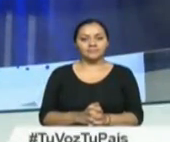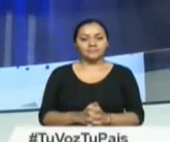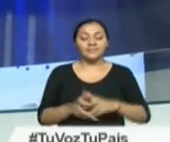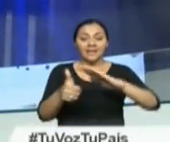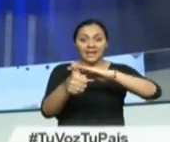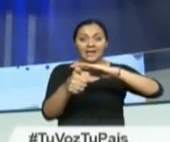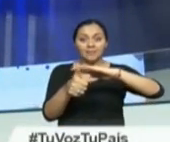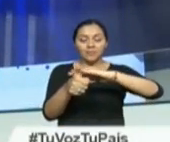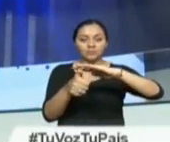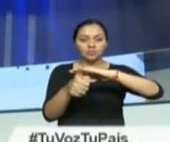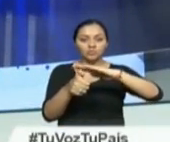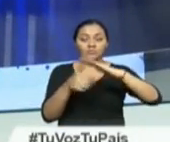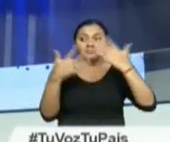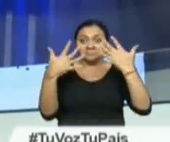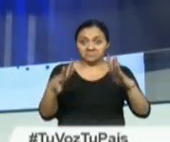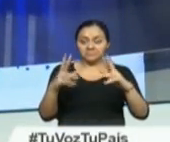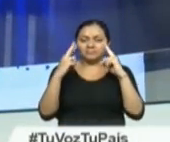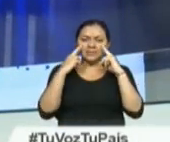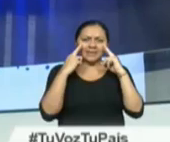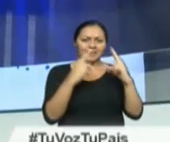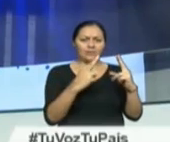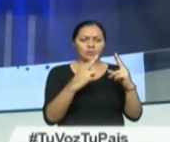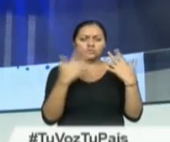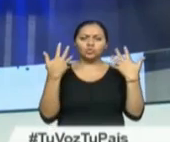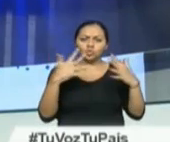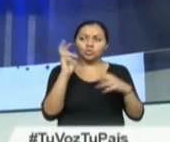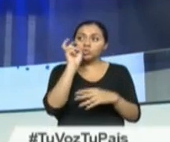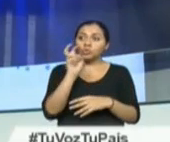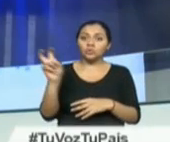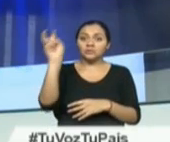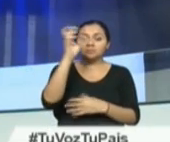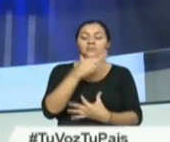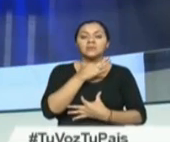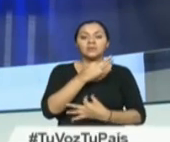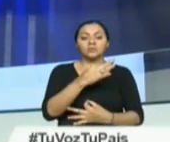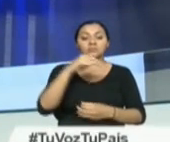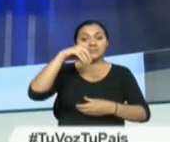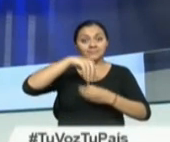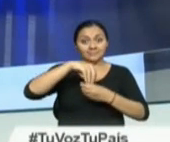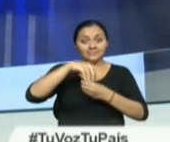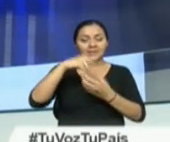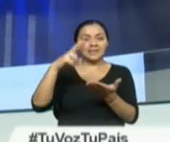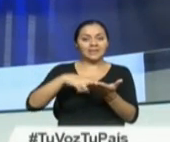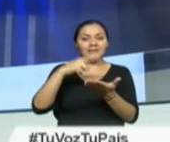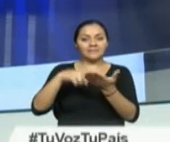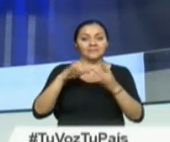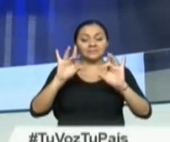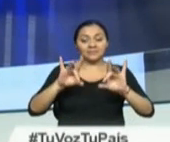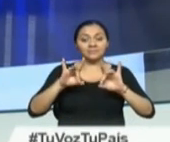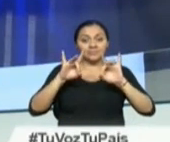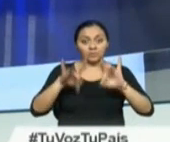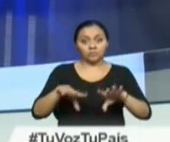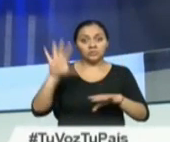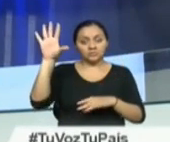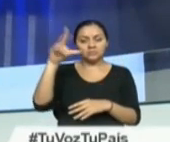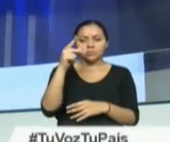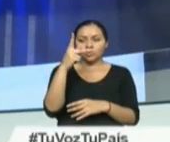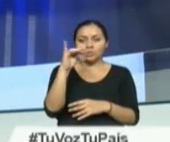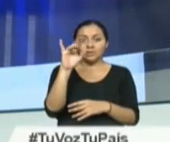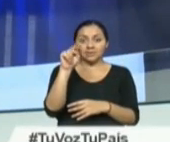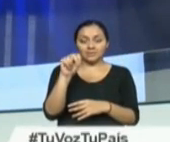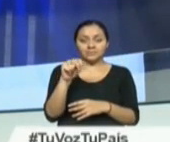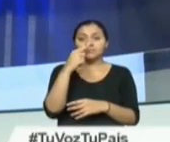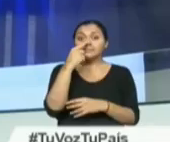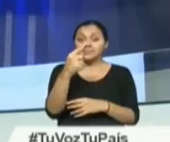Las Islas Galápagos han sido destacadas nuevamente como un destino turístico de interés por la revista australiana Qantas. Mediante un artículo